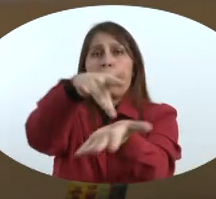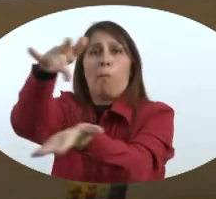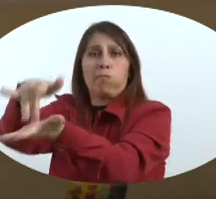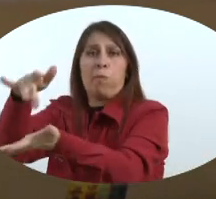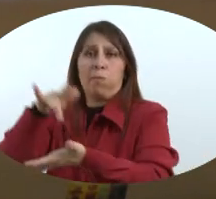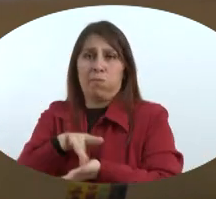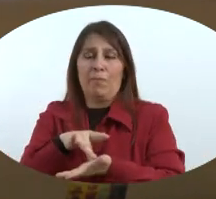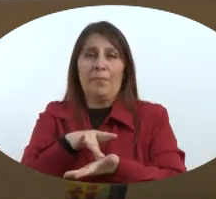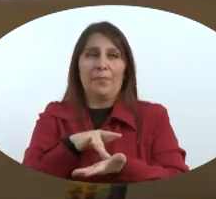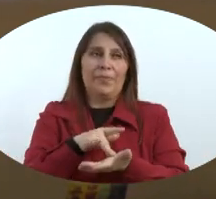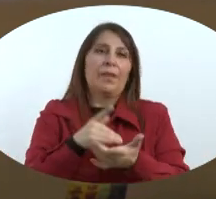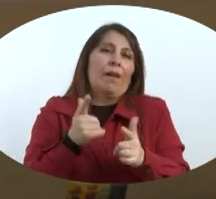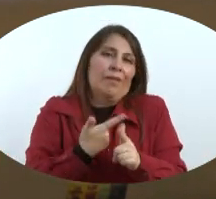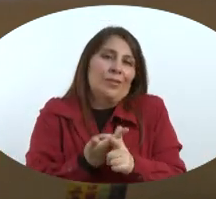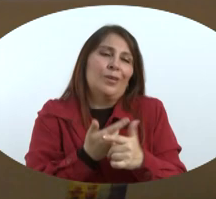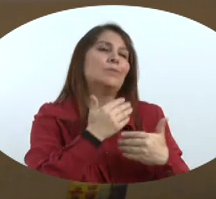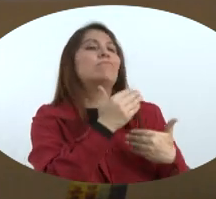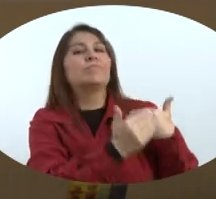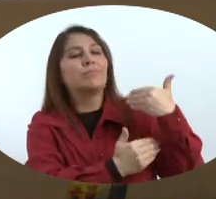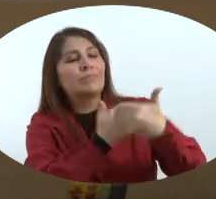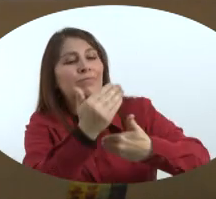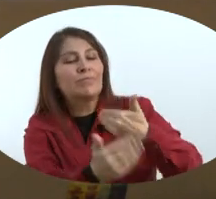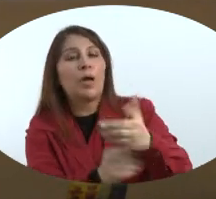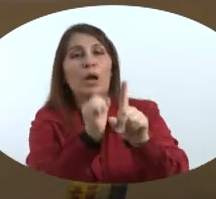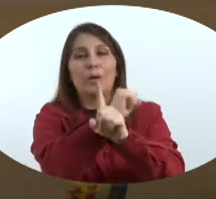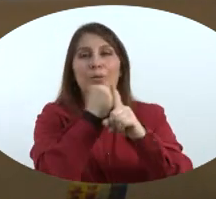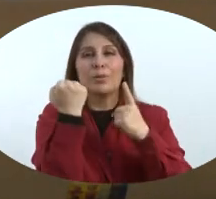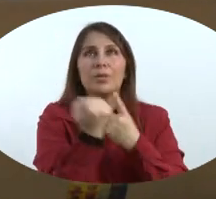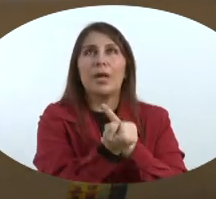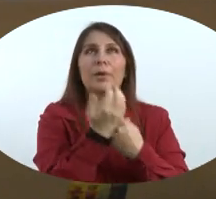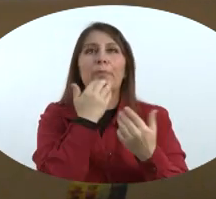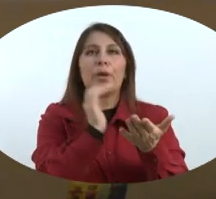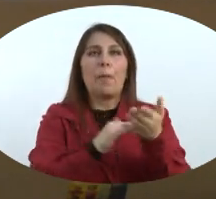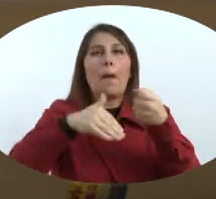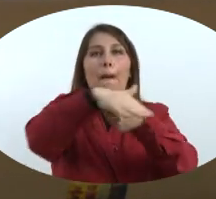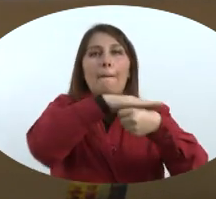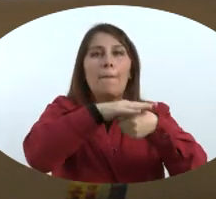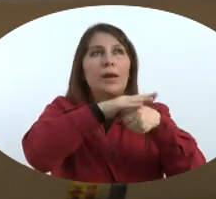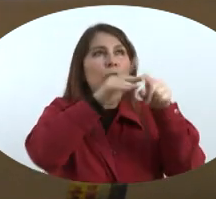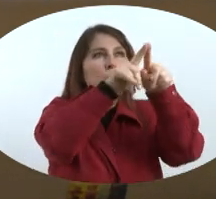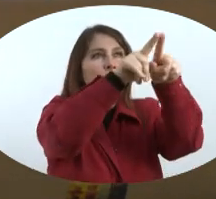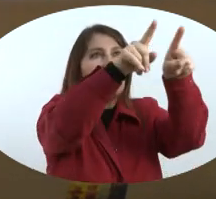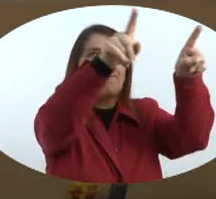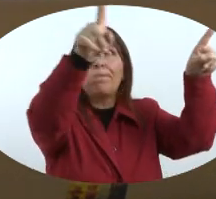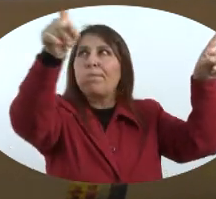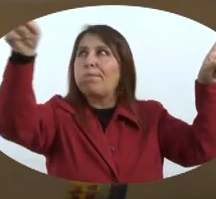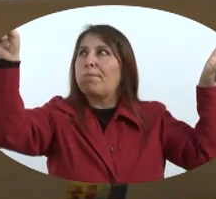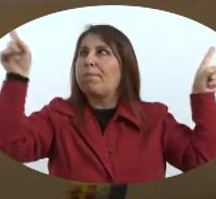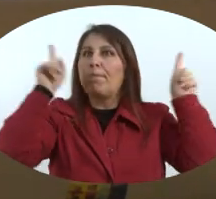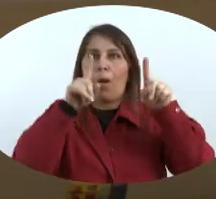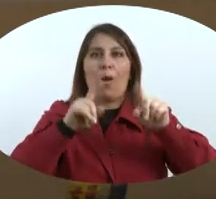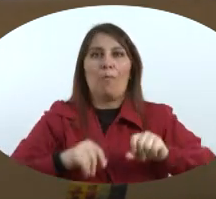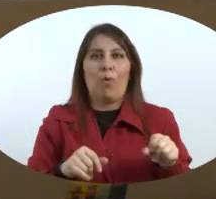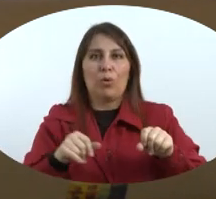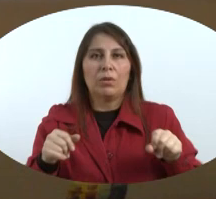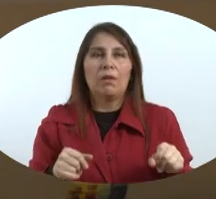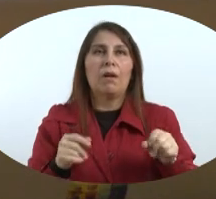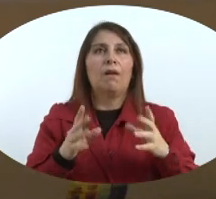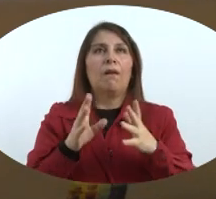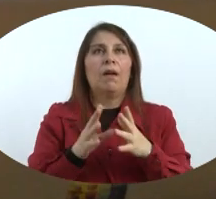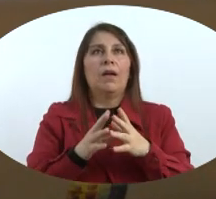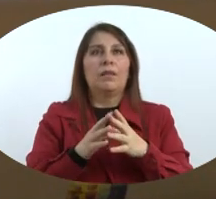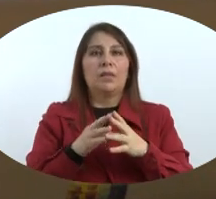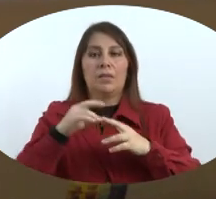parte de eso es que varios procesos sociales de los barrios periféricos de la ciudad de sectores